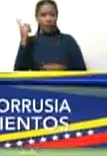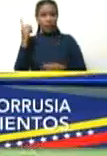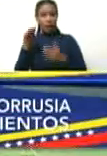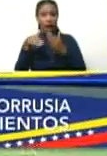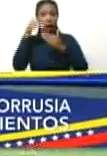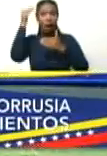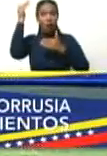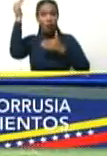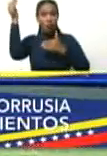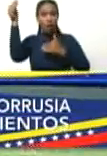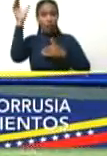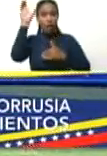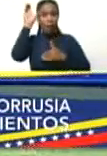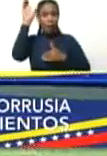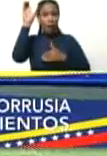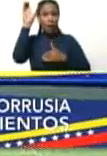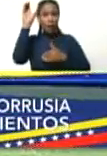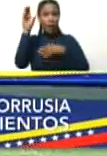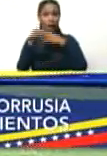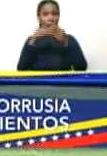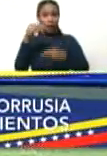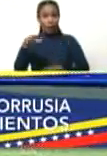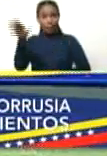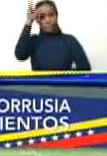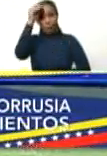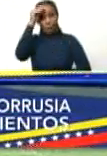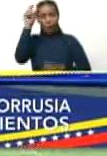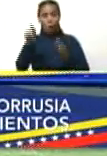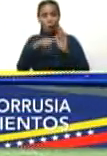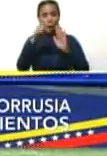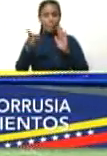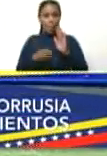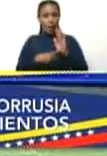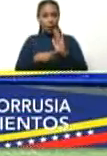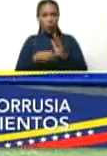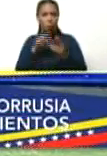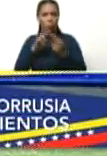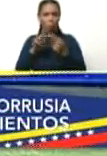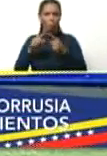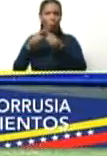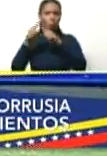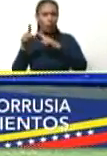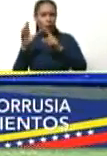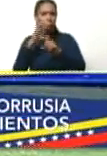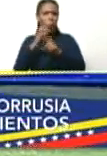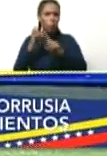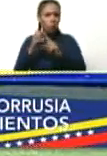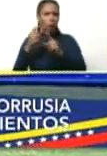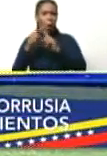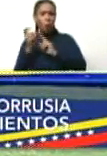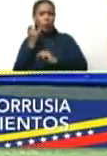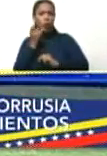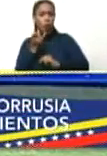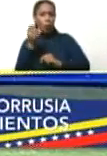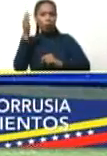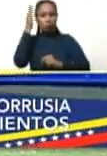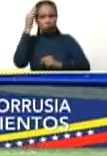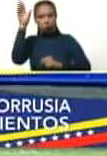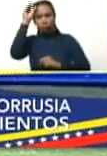a estudiar, a dedicarse por entero, a forjarse, a conocer otras culturas, otros idiomas.